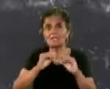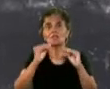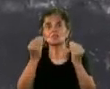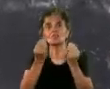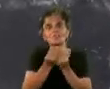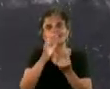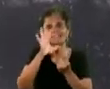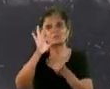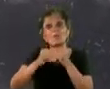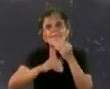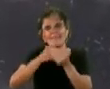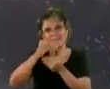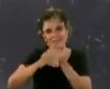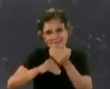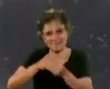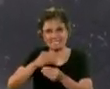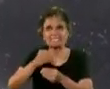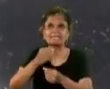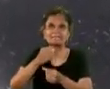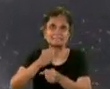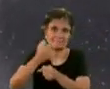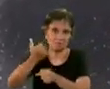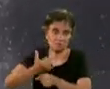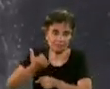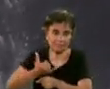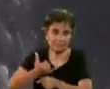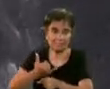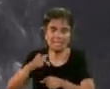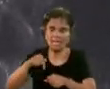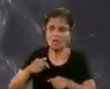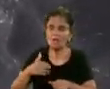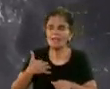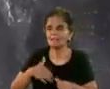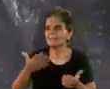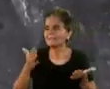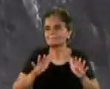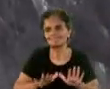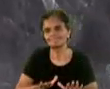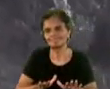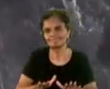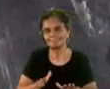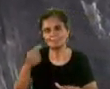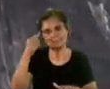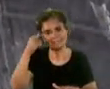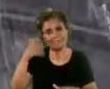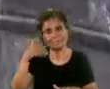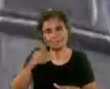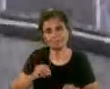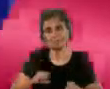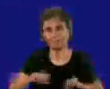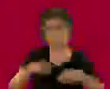un parate del país, pero con toda la fe que vuelva a arrancar pronto y preparándonos para eso.